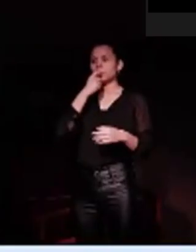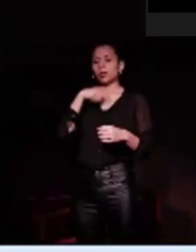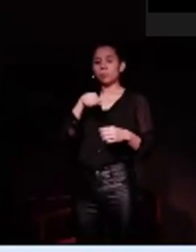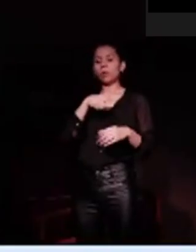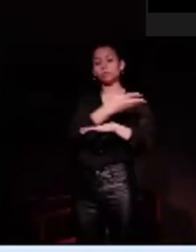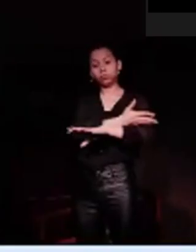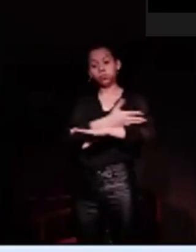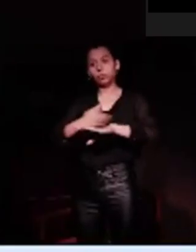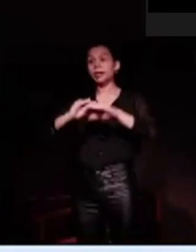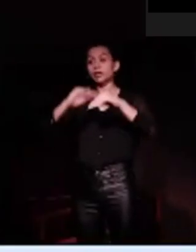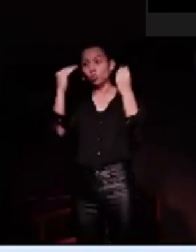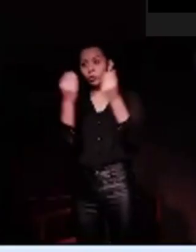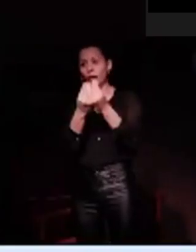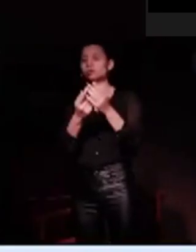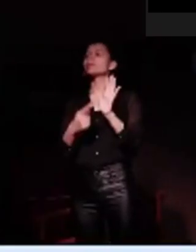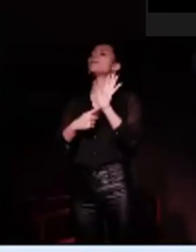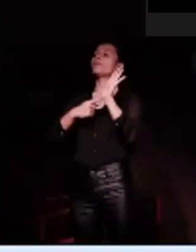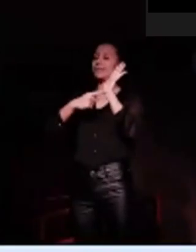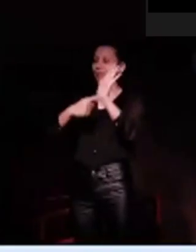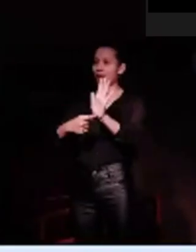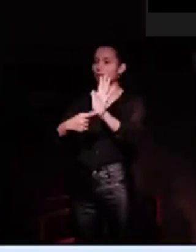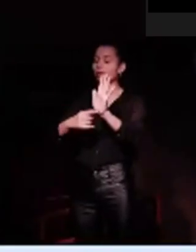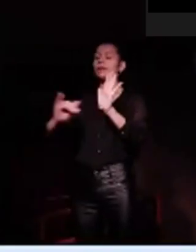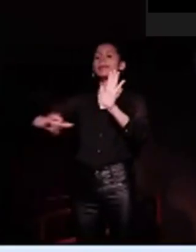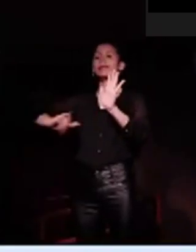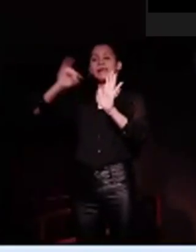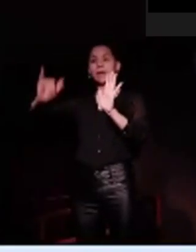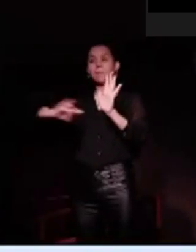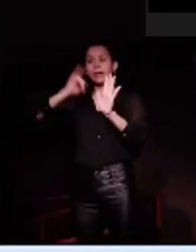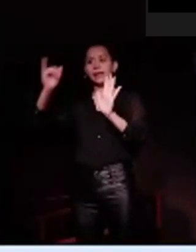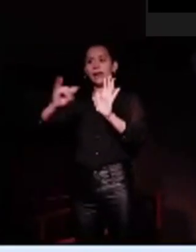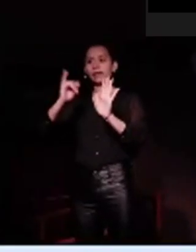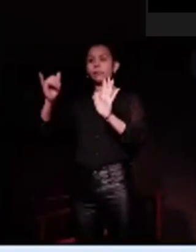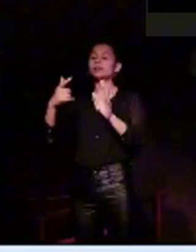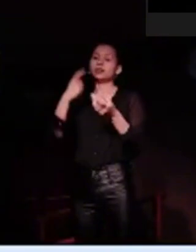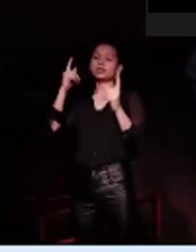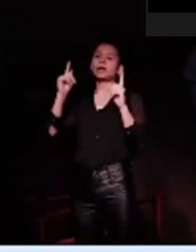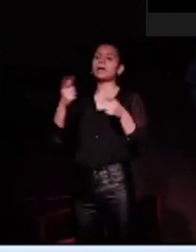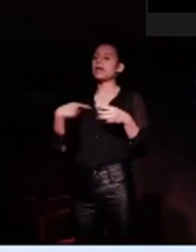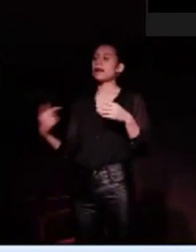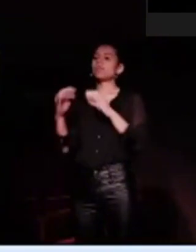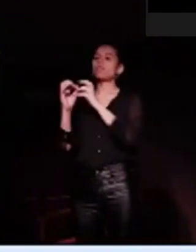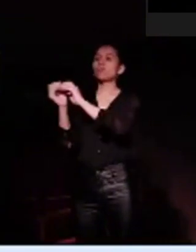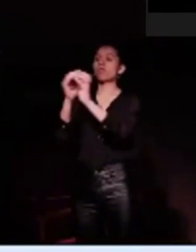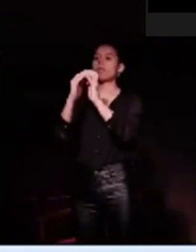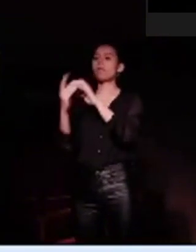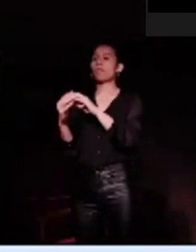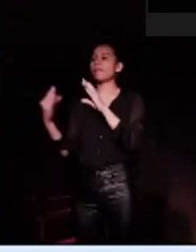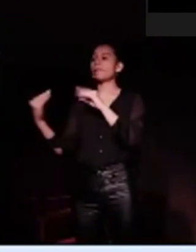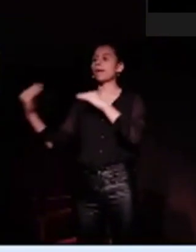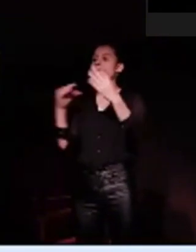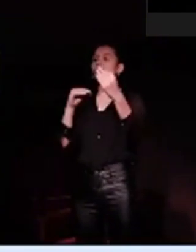talleres, reflexionar, dialogar sobre el aprendizaje experiencial de las y los estudiantes.